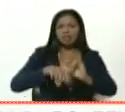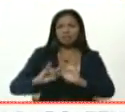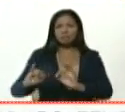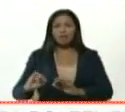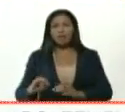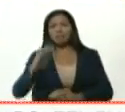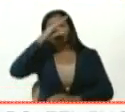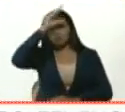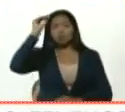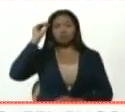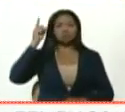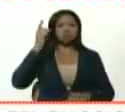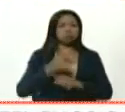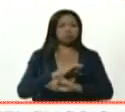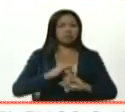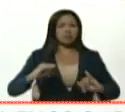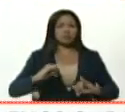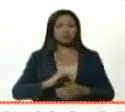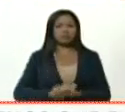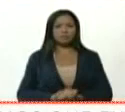Donald Trump ha dado la orden